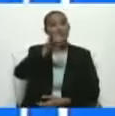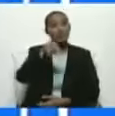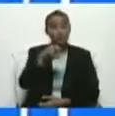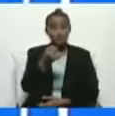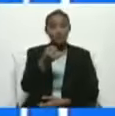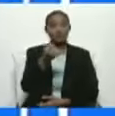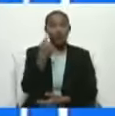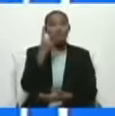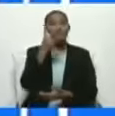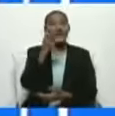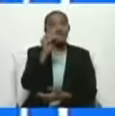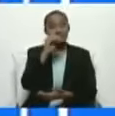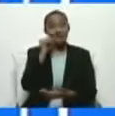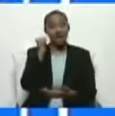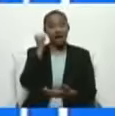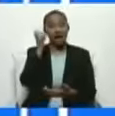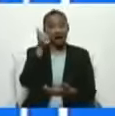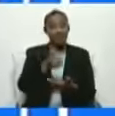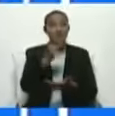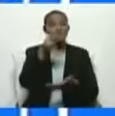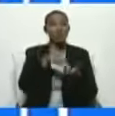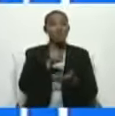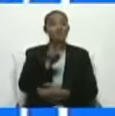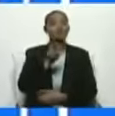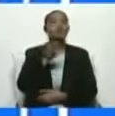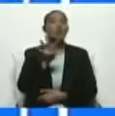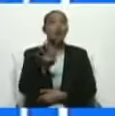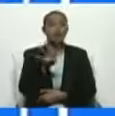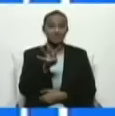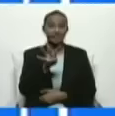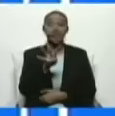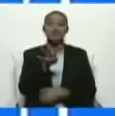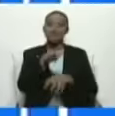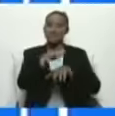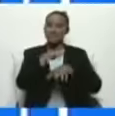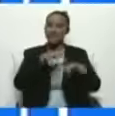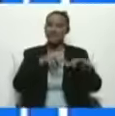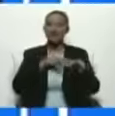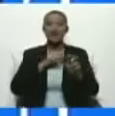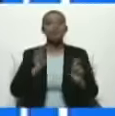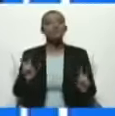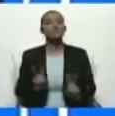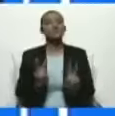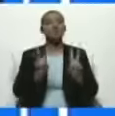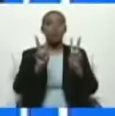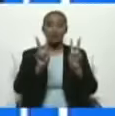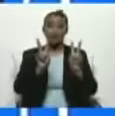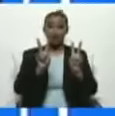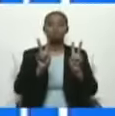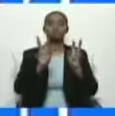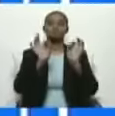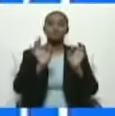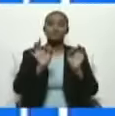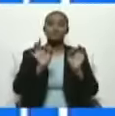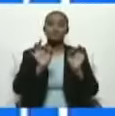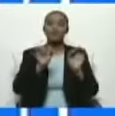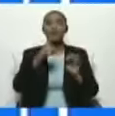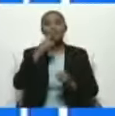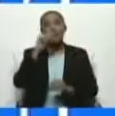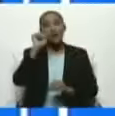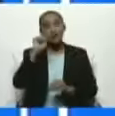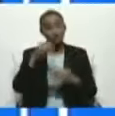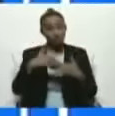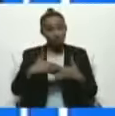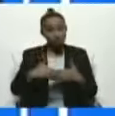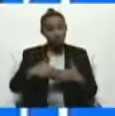2024, la inmensa victoria de Nicolás Maduro Moros en las elecciones